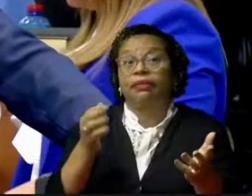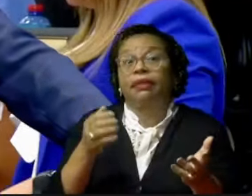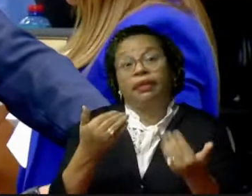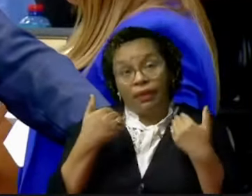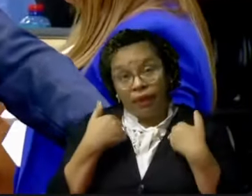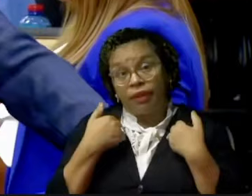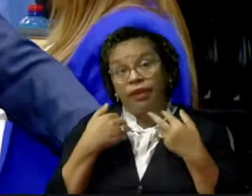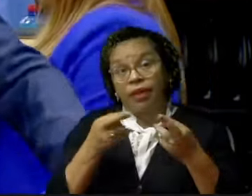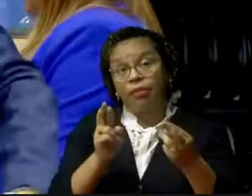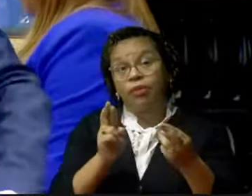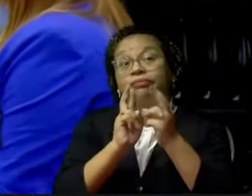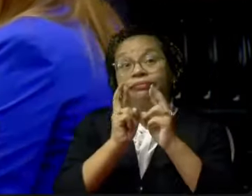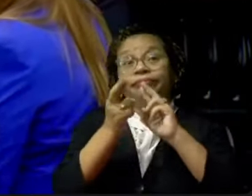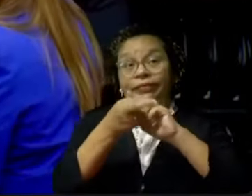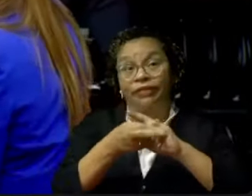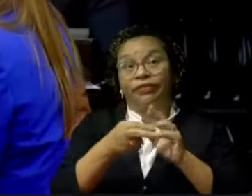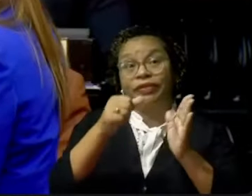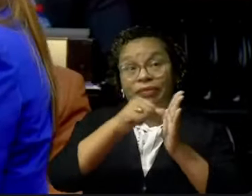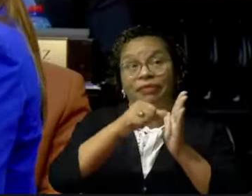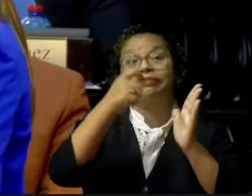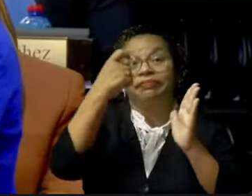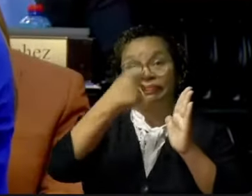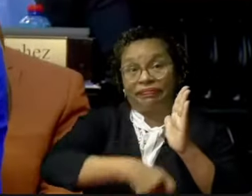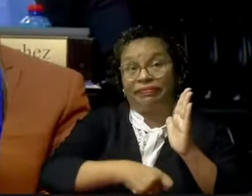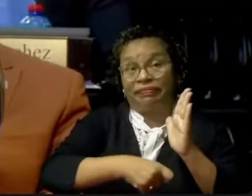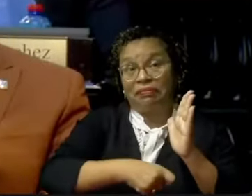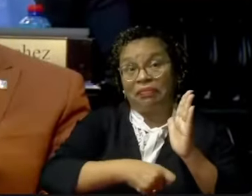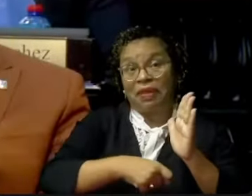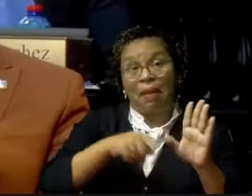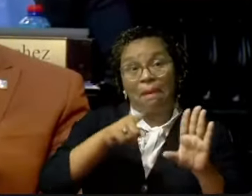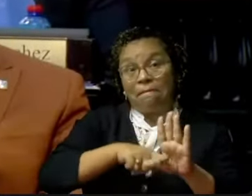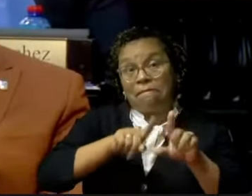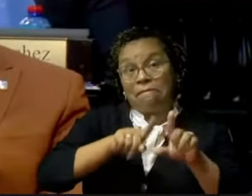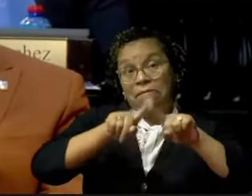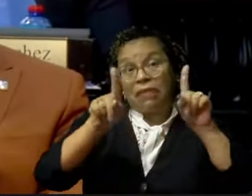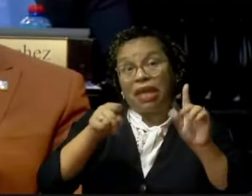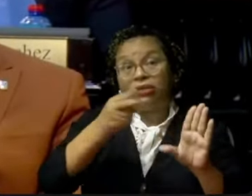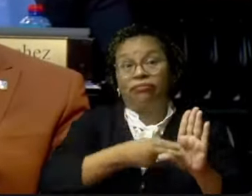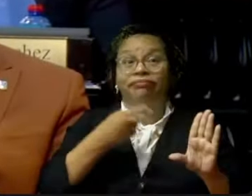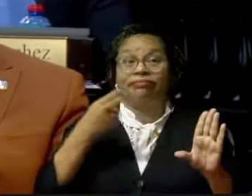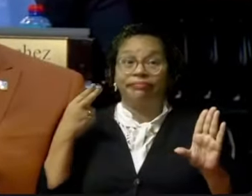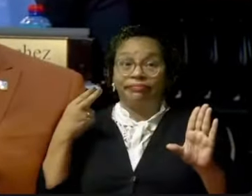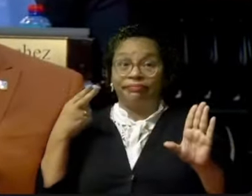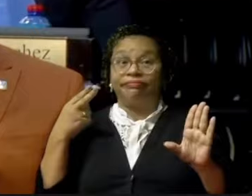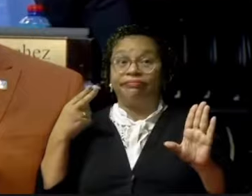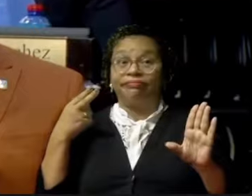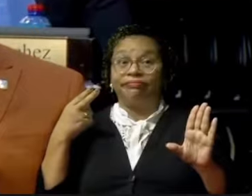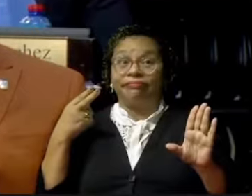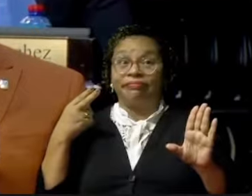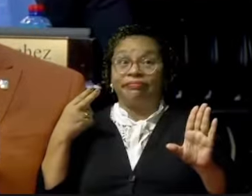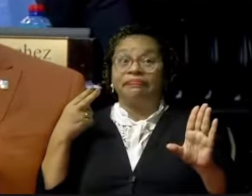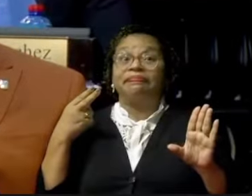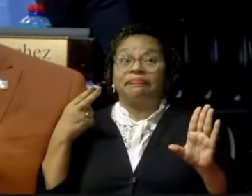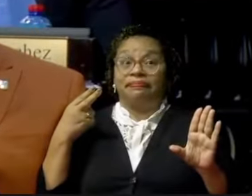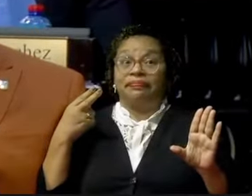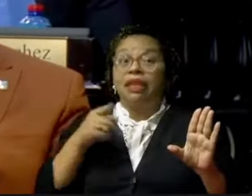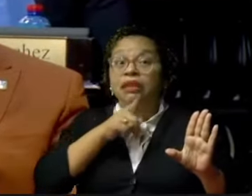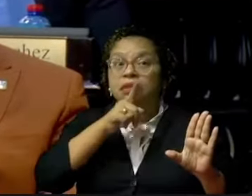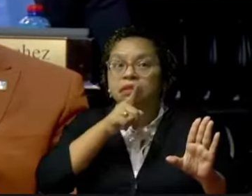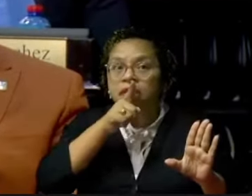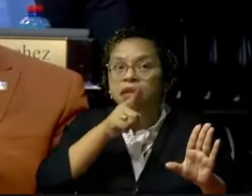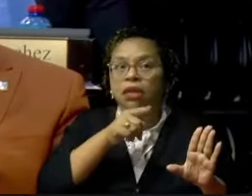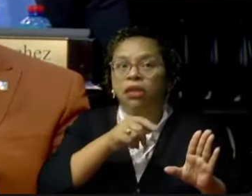fuentes de ingresos para evitar que República Dominicana siga por este derrotero. Es verdad que tenemos que parar el tema de los